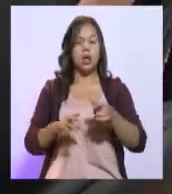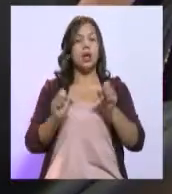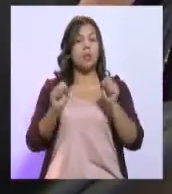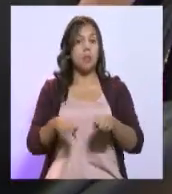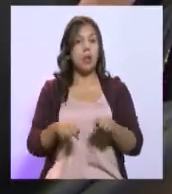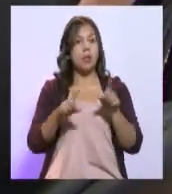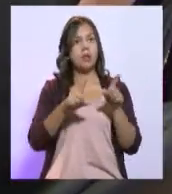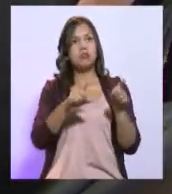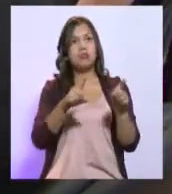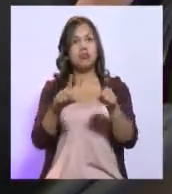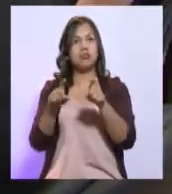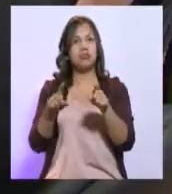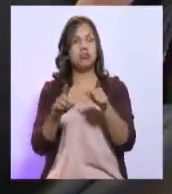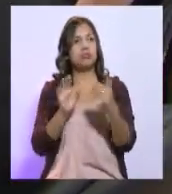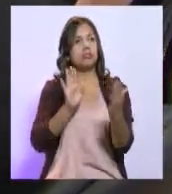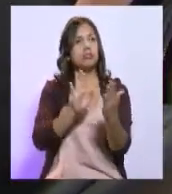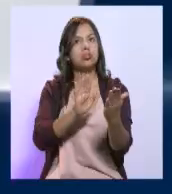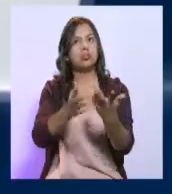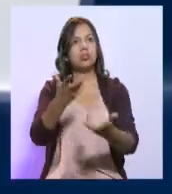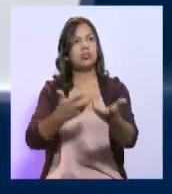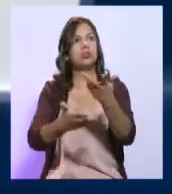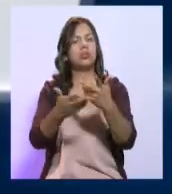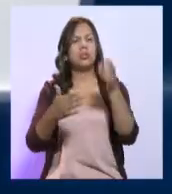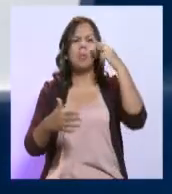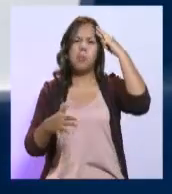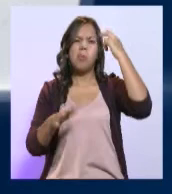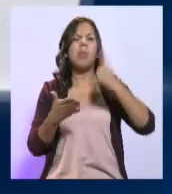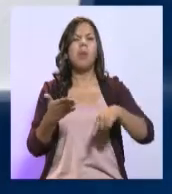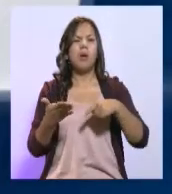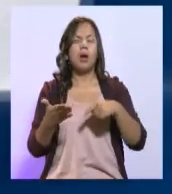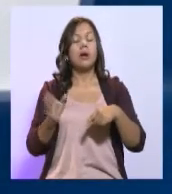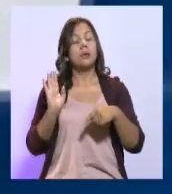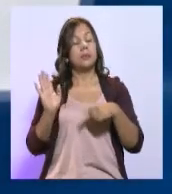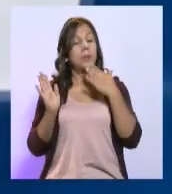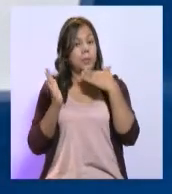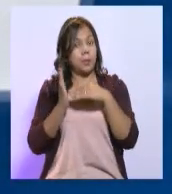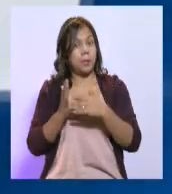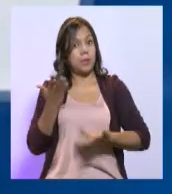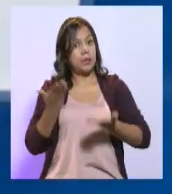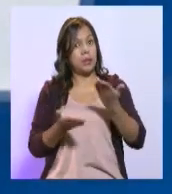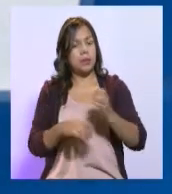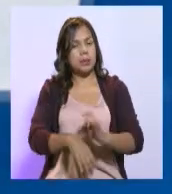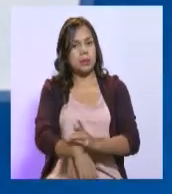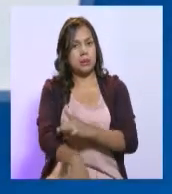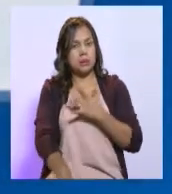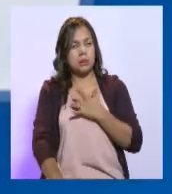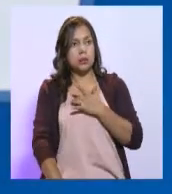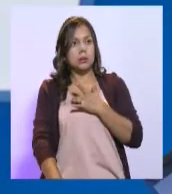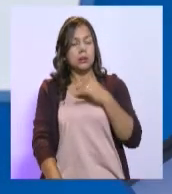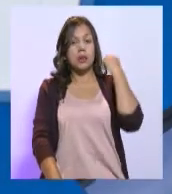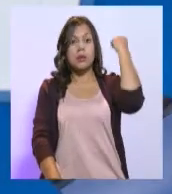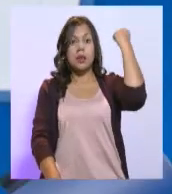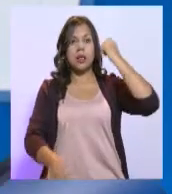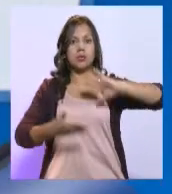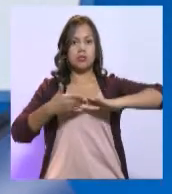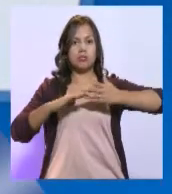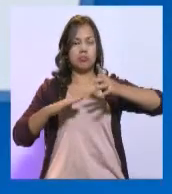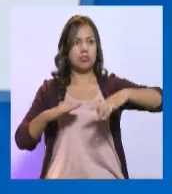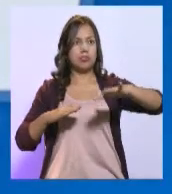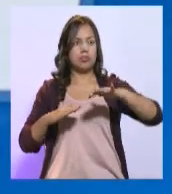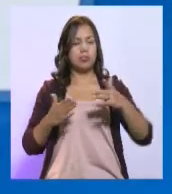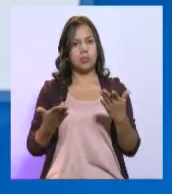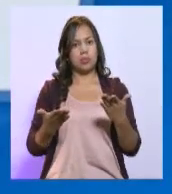consulta prelegislativa, argumentando que los derechos colectivos pudieran verse afectados tomando en cuenta la revitalización